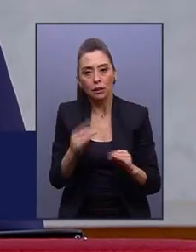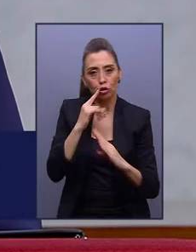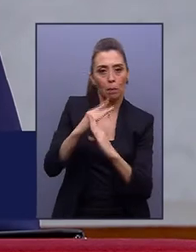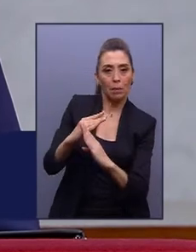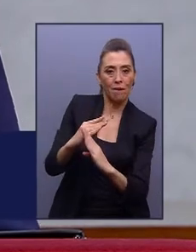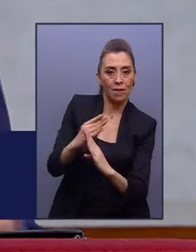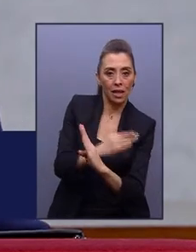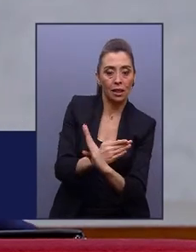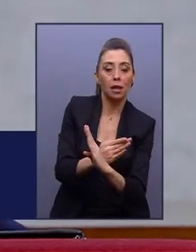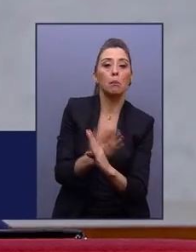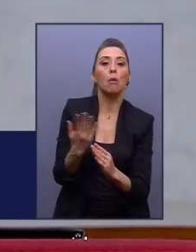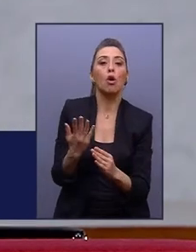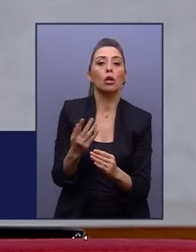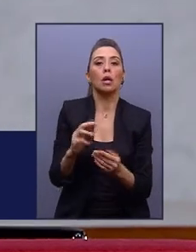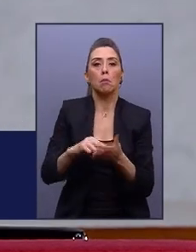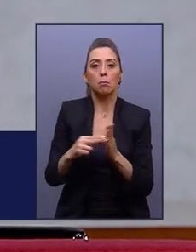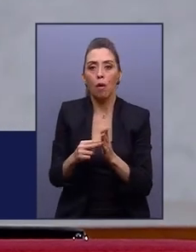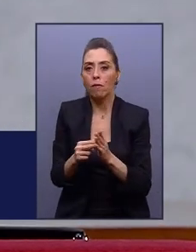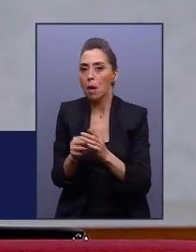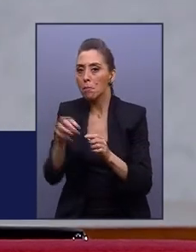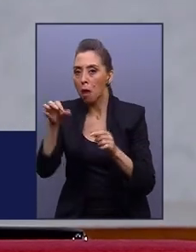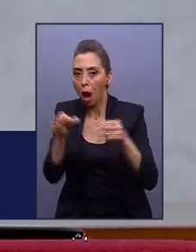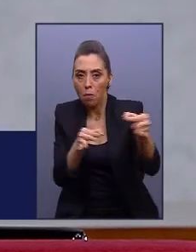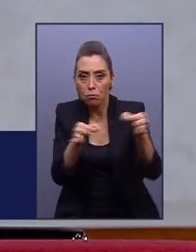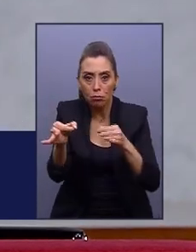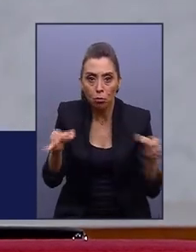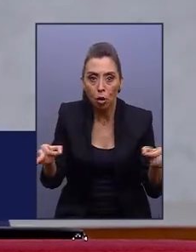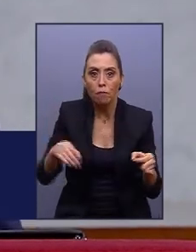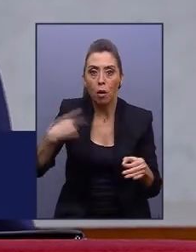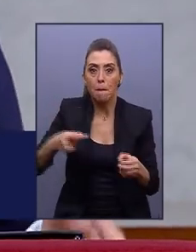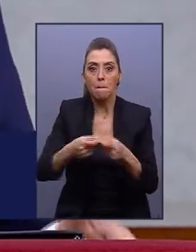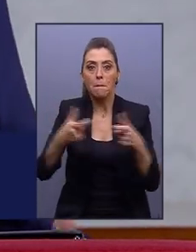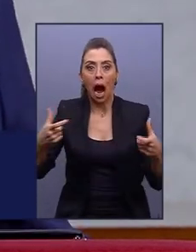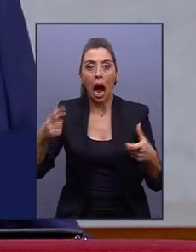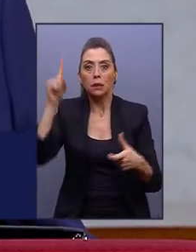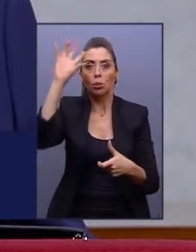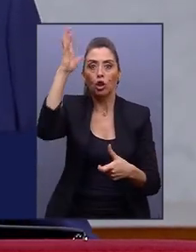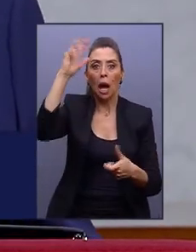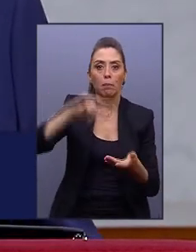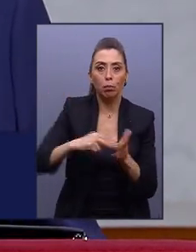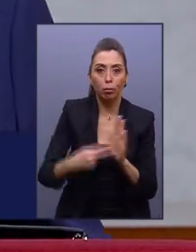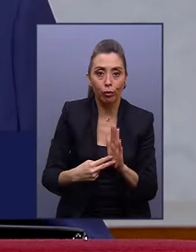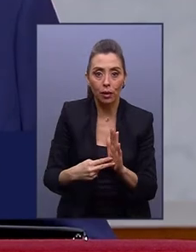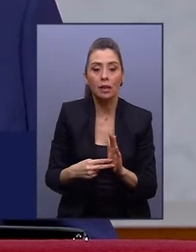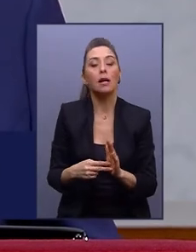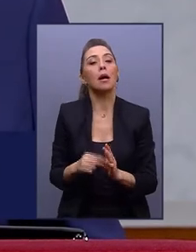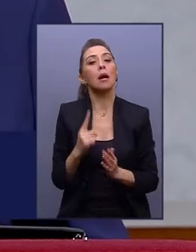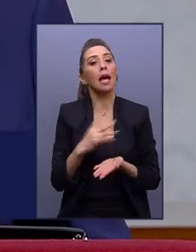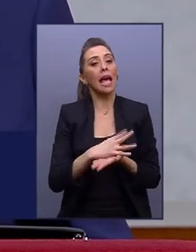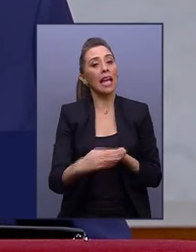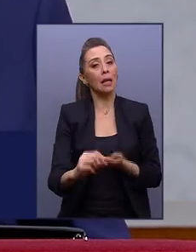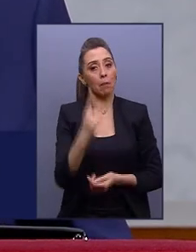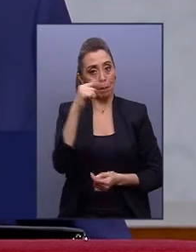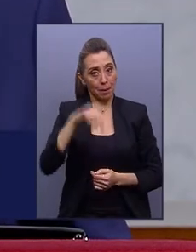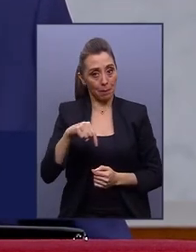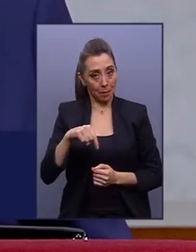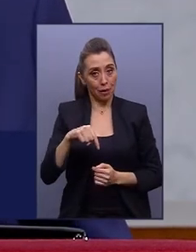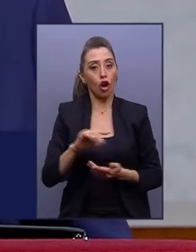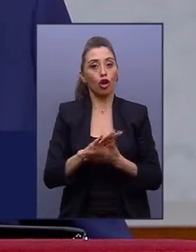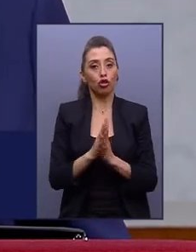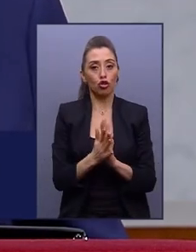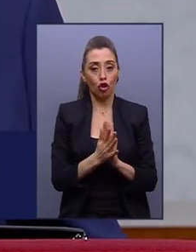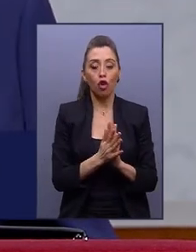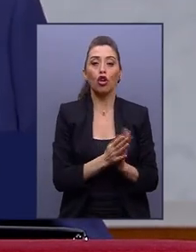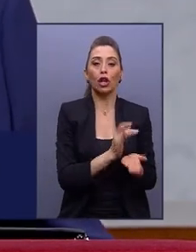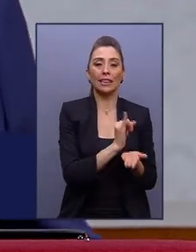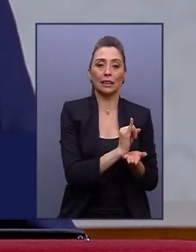preventivas frente a los impactos locales cada vez más frecuentes y graves. Por lo pronto, y porque el ejemplo empieza por casa, todas las inversiones del